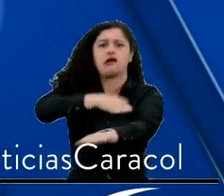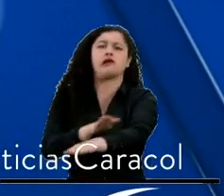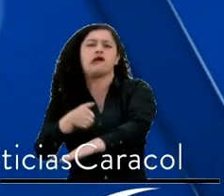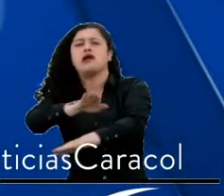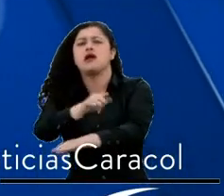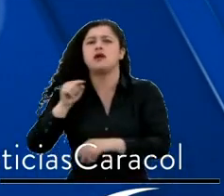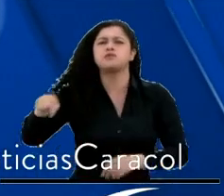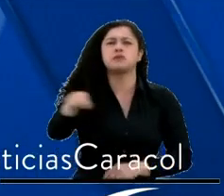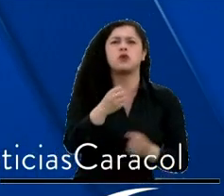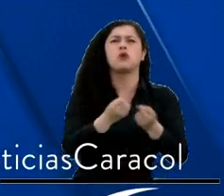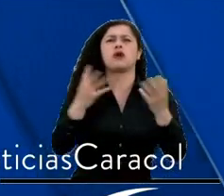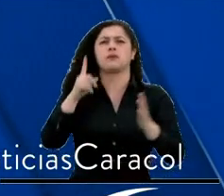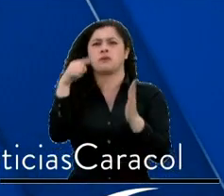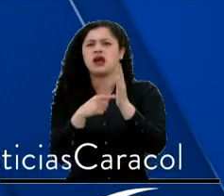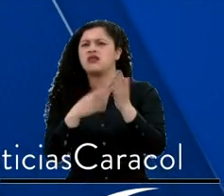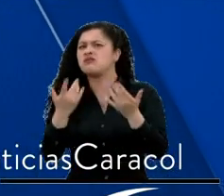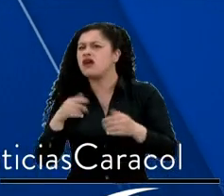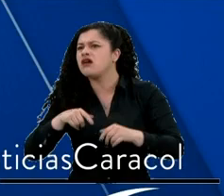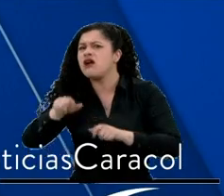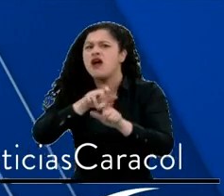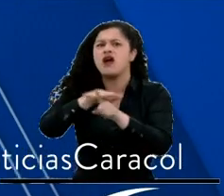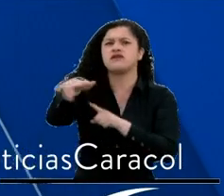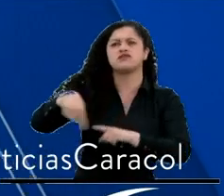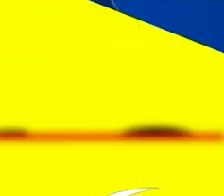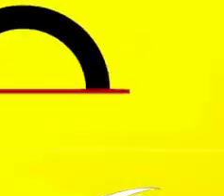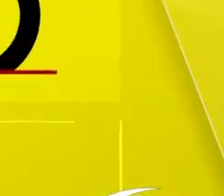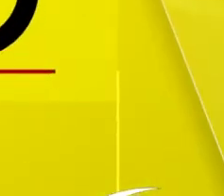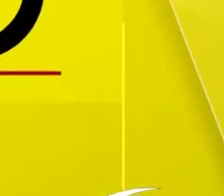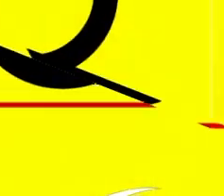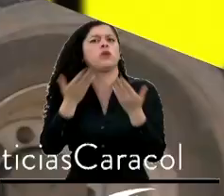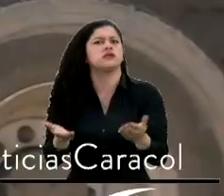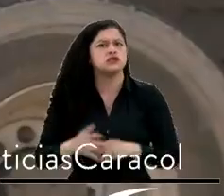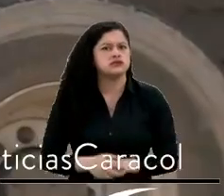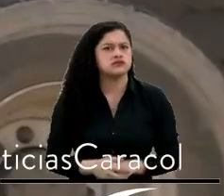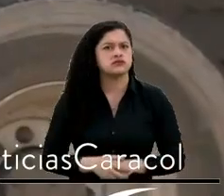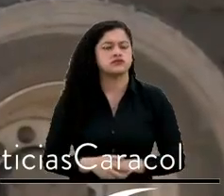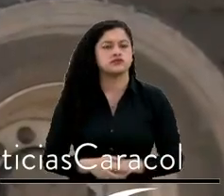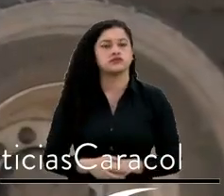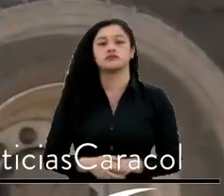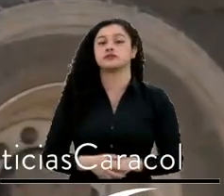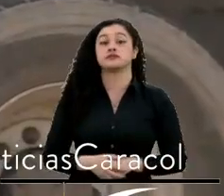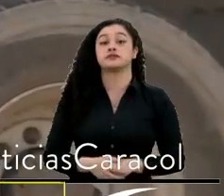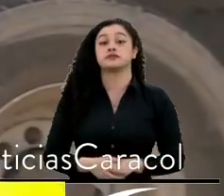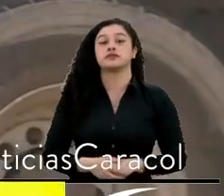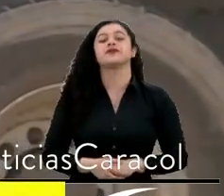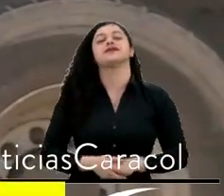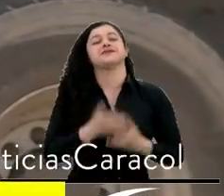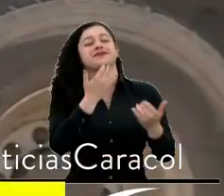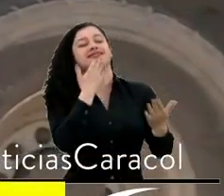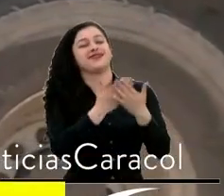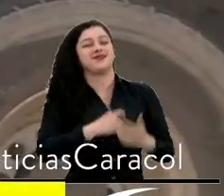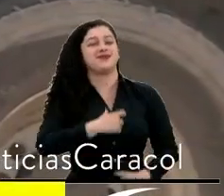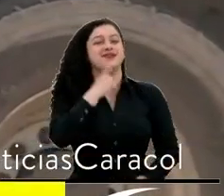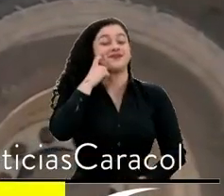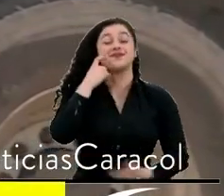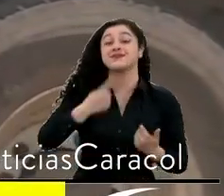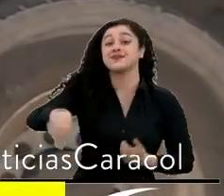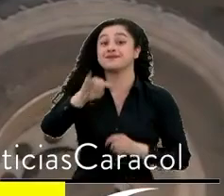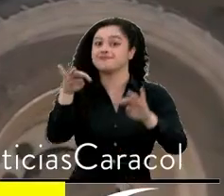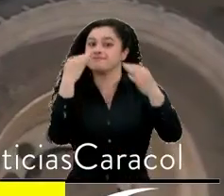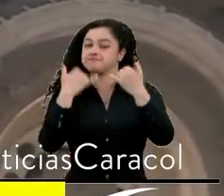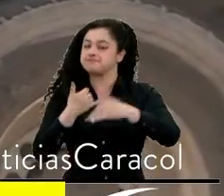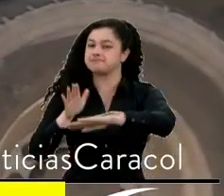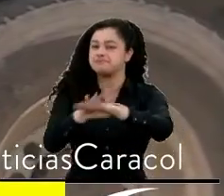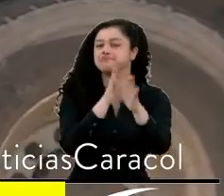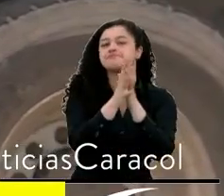movilidad? Se lo preguntamos a Luisa Polo. Luisa. Juan Diego, televidentes, buenas tardes. Se van a presentar efectivamente